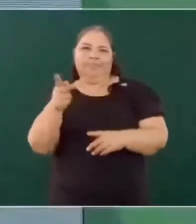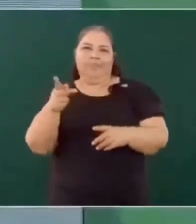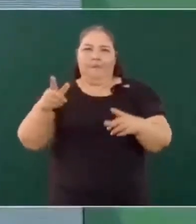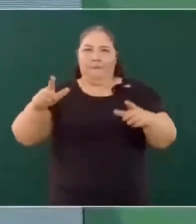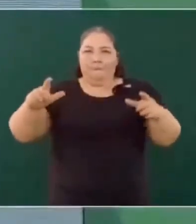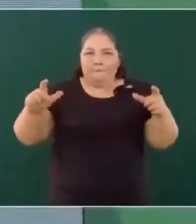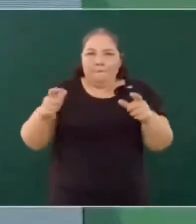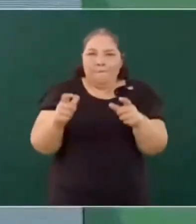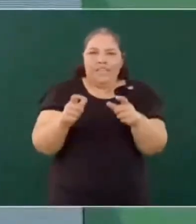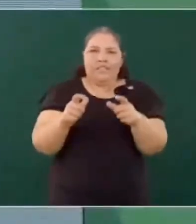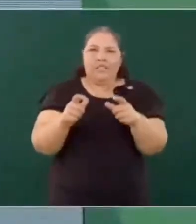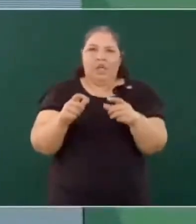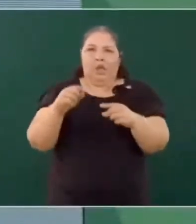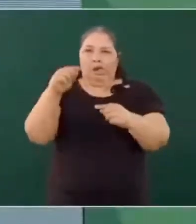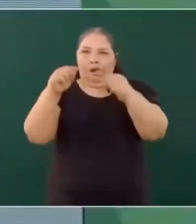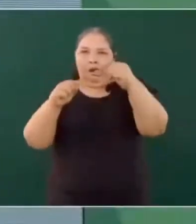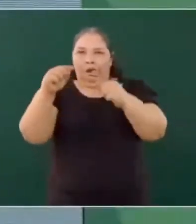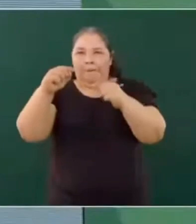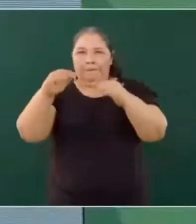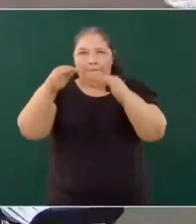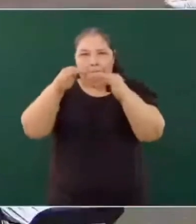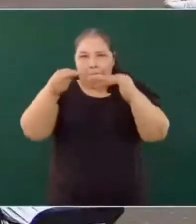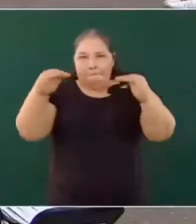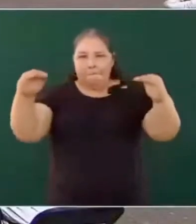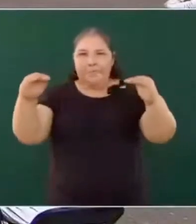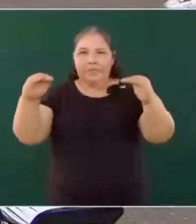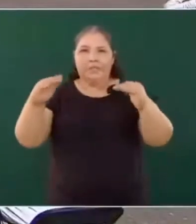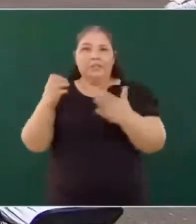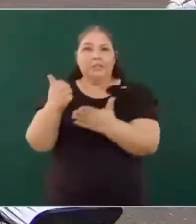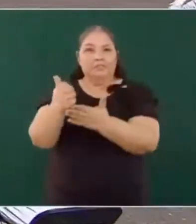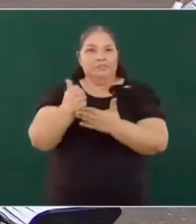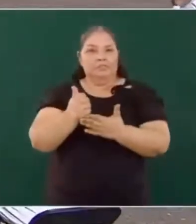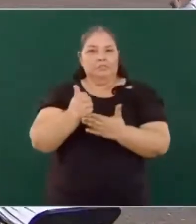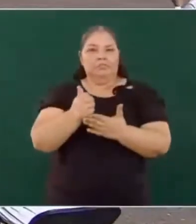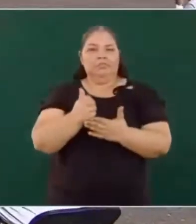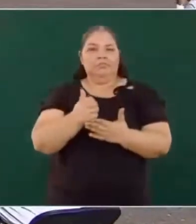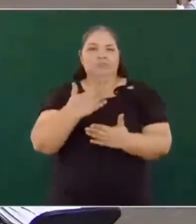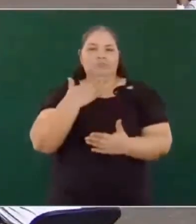la desigualdad. Y esto tiene que ver, esto ayuda mucho.